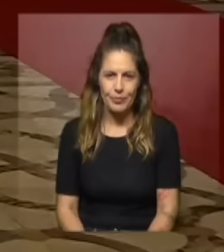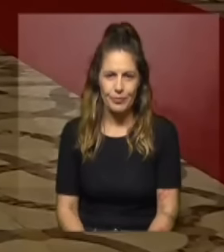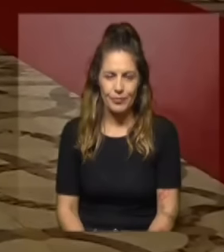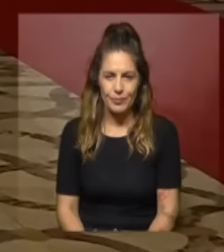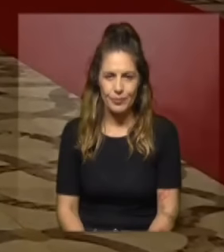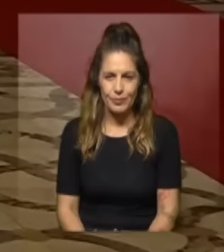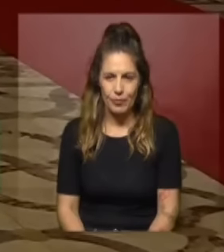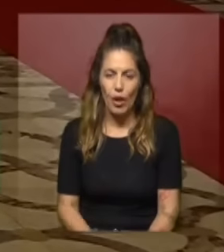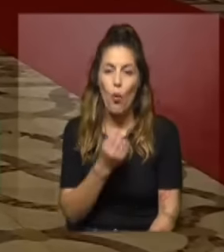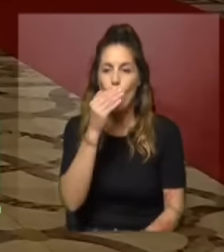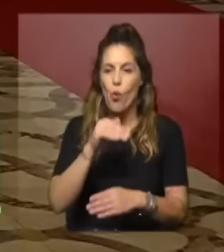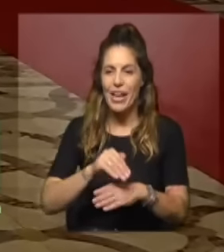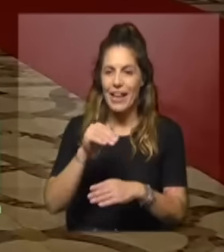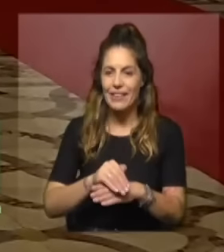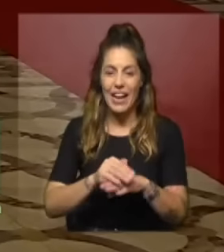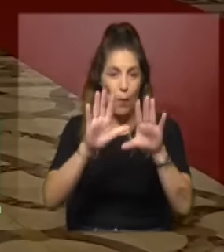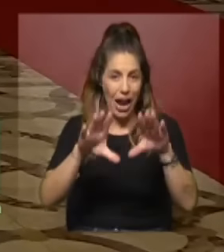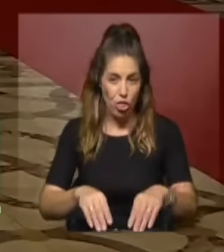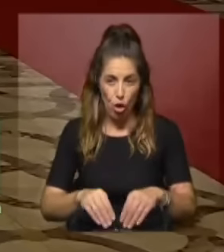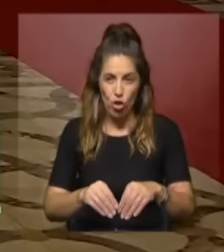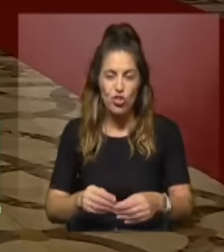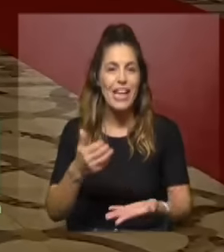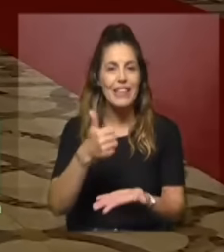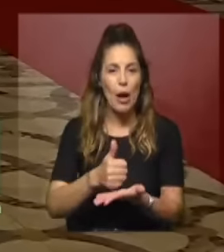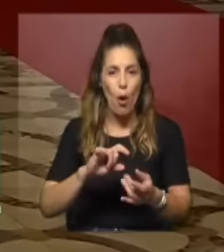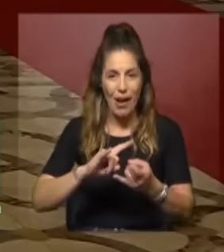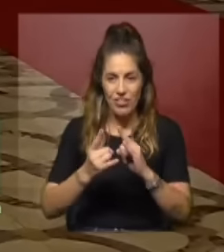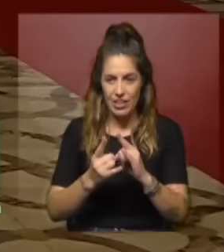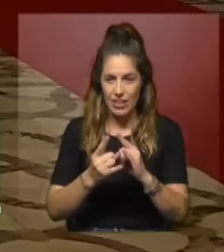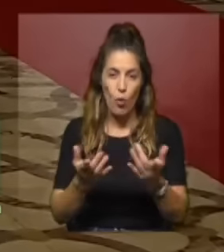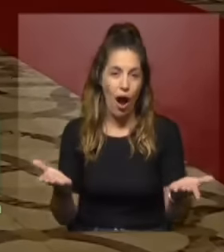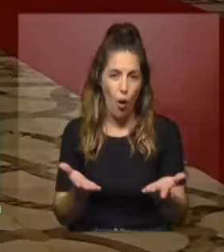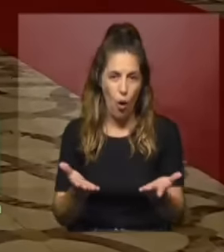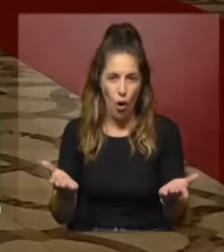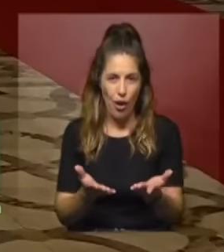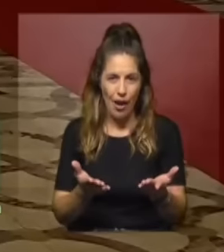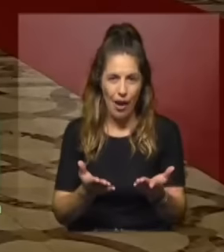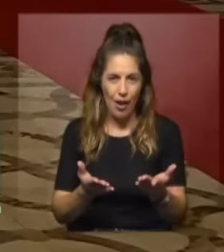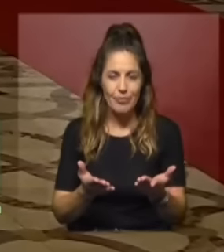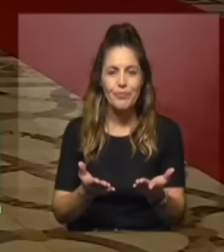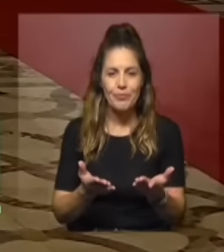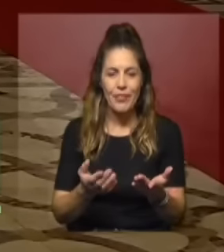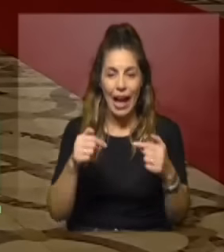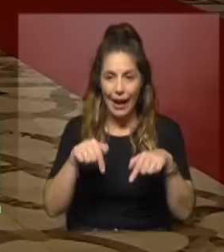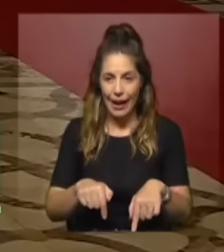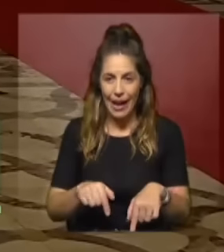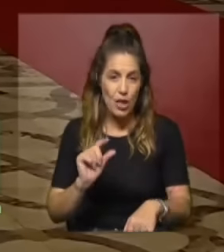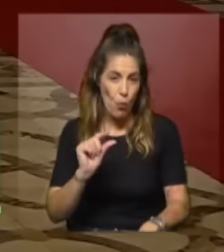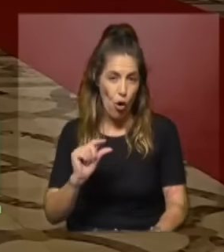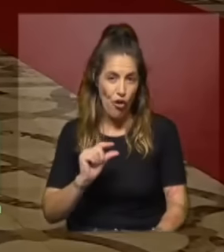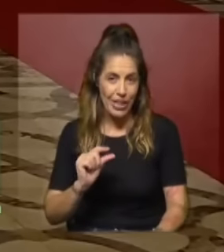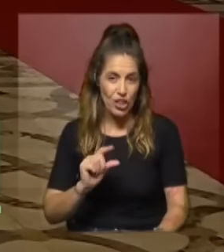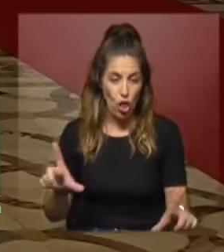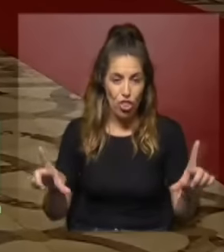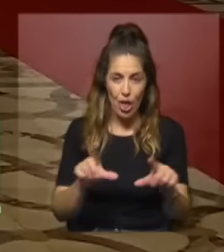Martín Natalia Qué tal Buenas tardes para todas y todos nos encontramos en el Palacio legislativo salón de los pasos perdidos donde hace unos minutos ya